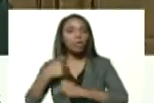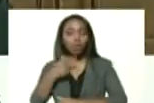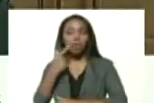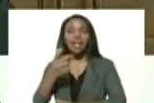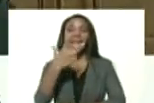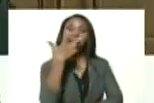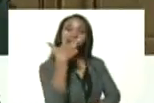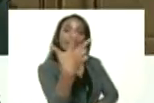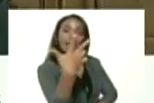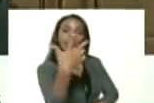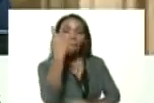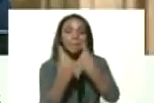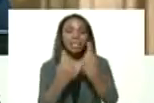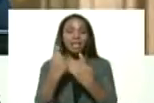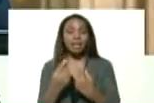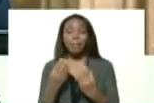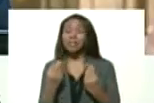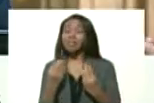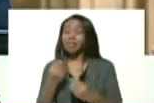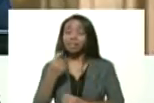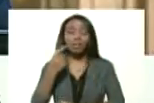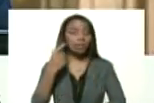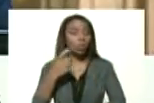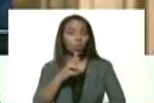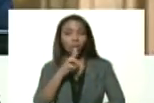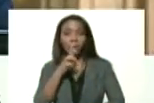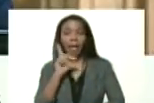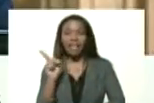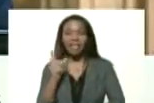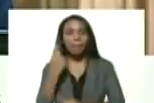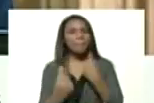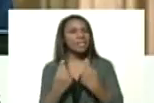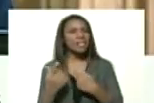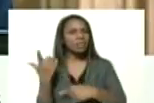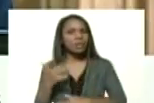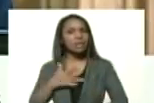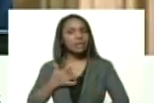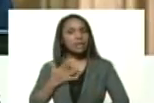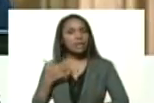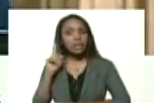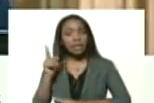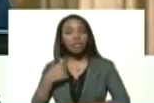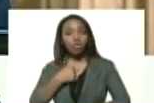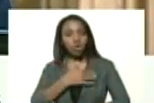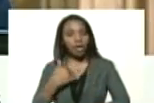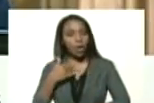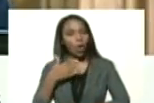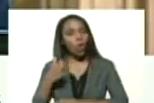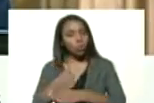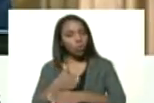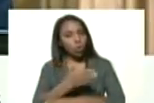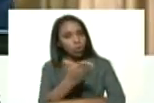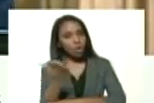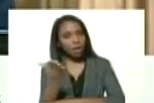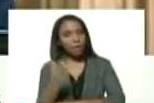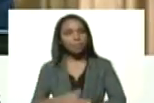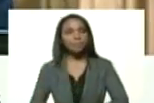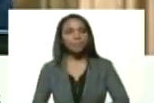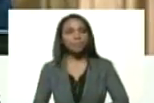grave este paciente tenía condiciones bueno que yo quiero compartir con usted